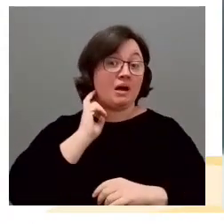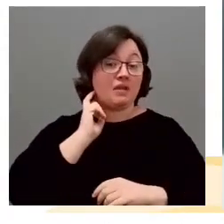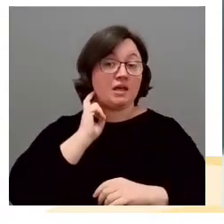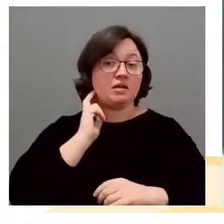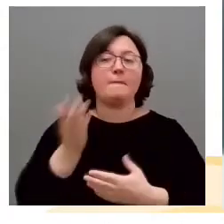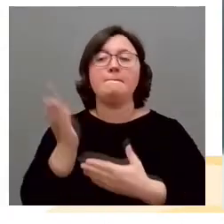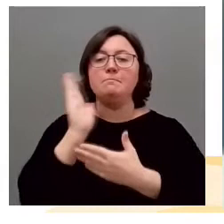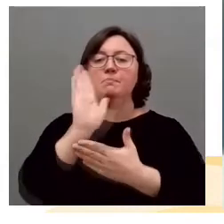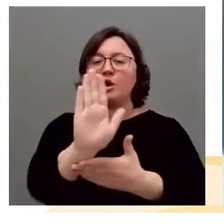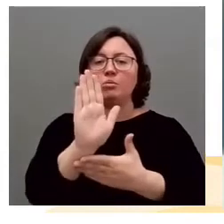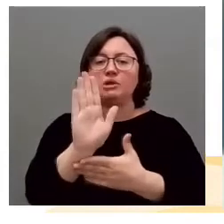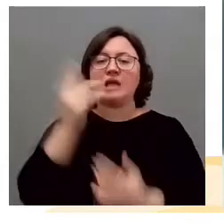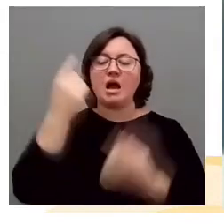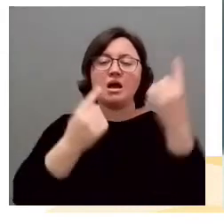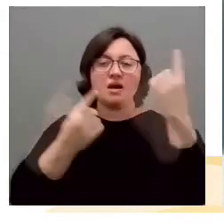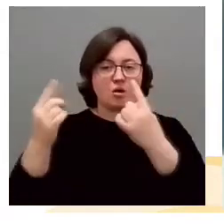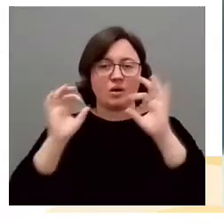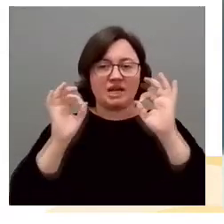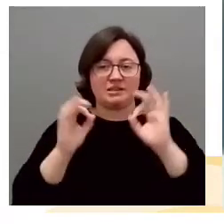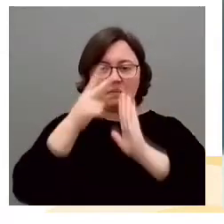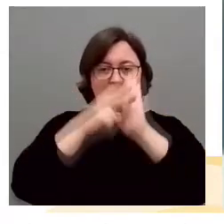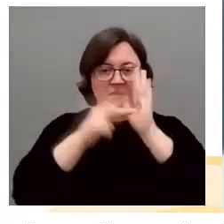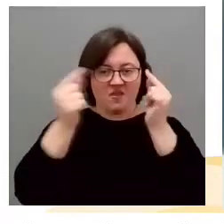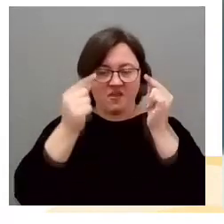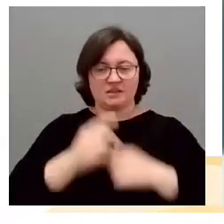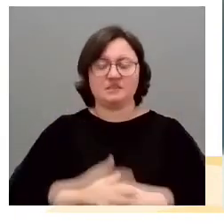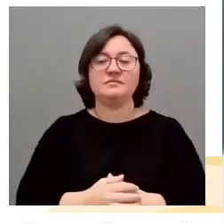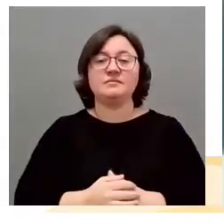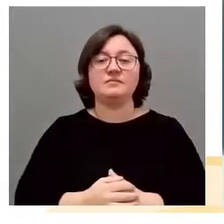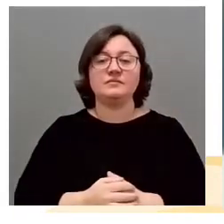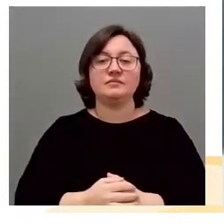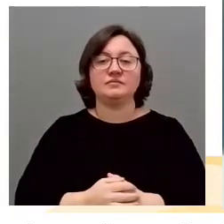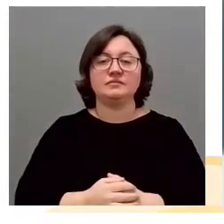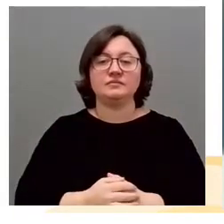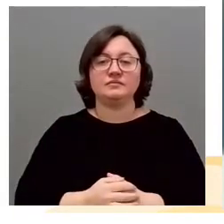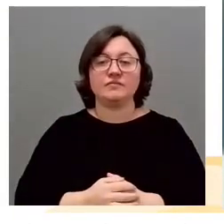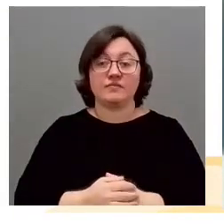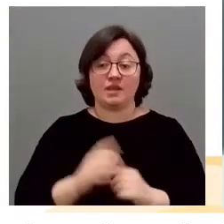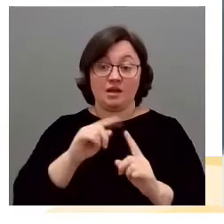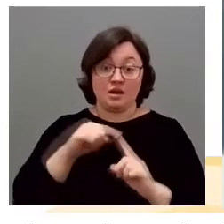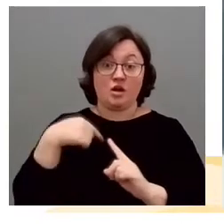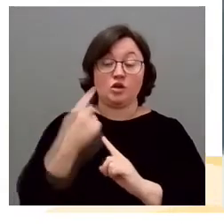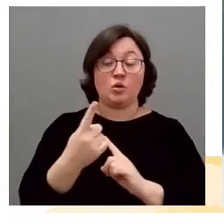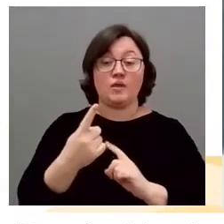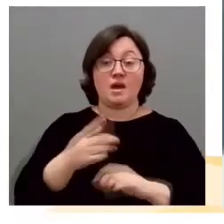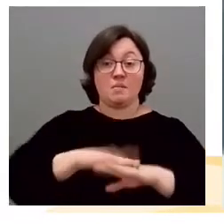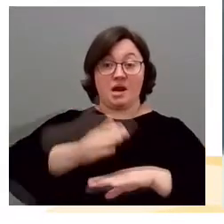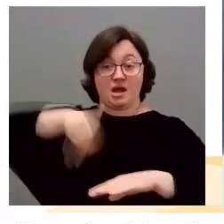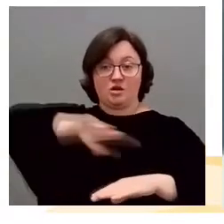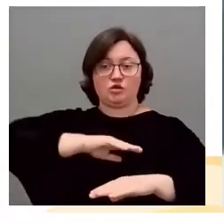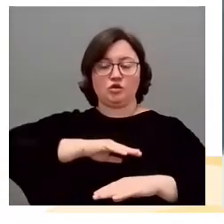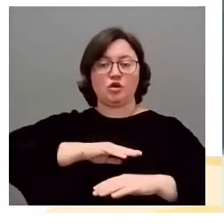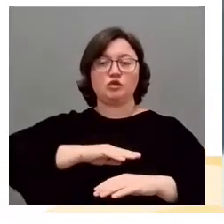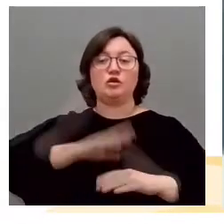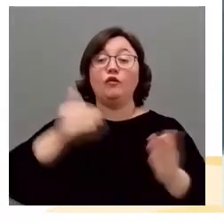proponemos algunas medidas. para avanzar hacia